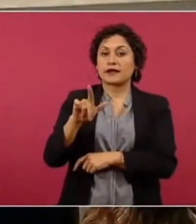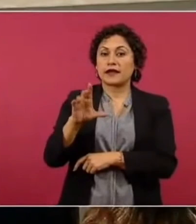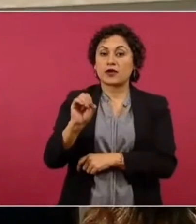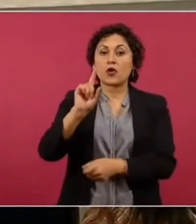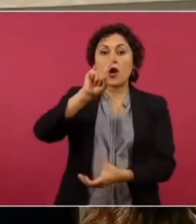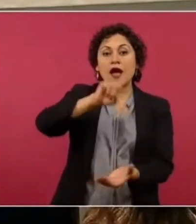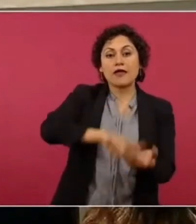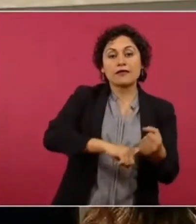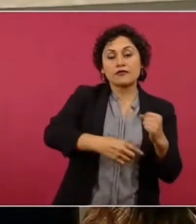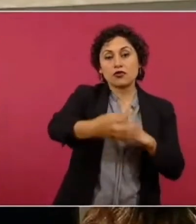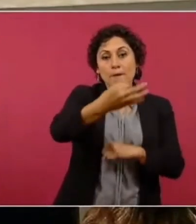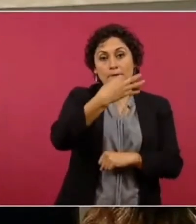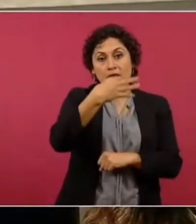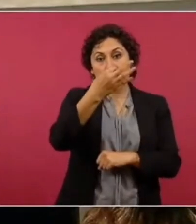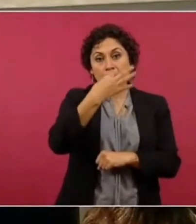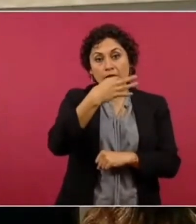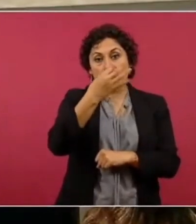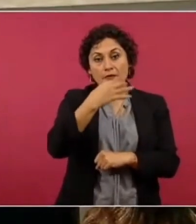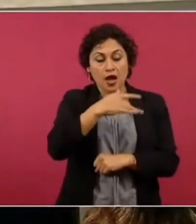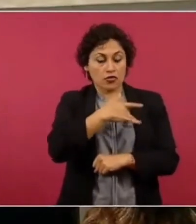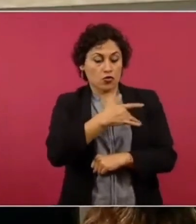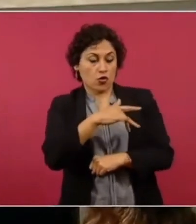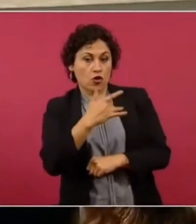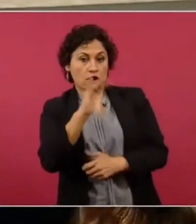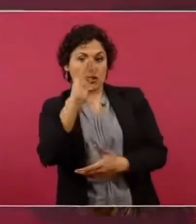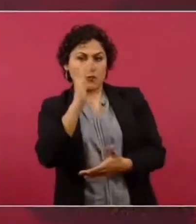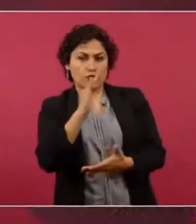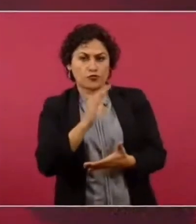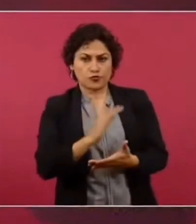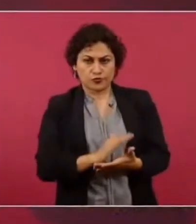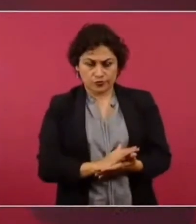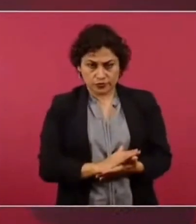para evitar dolores fuertes